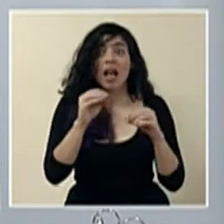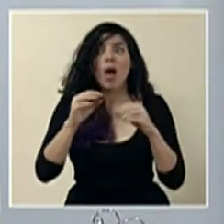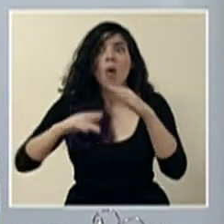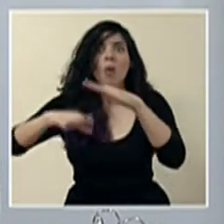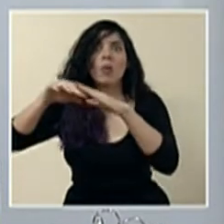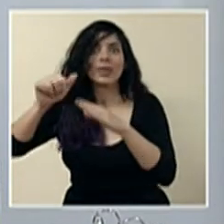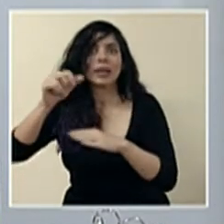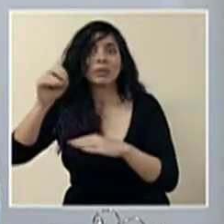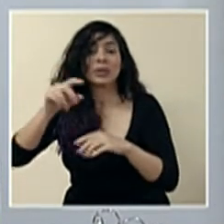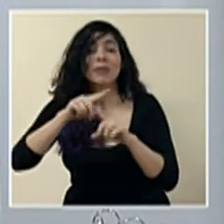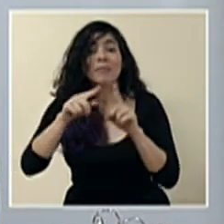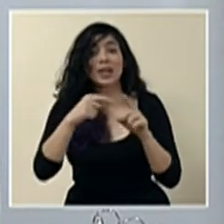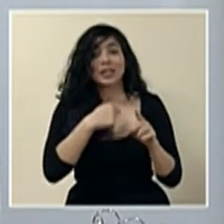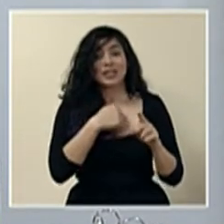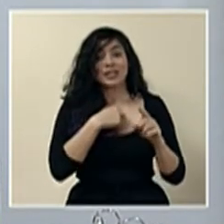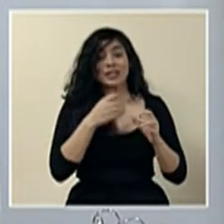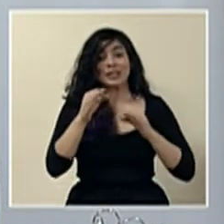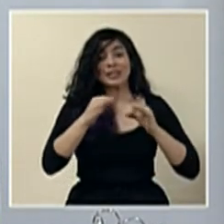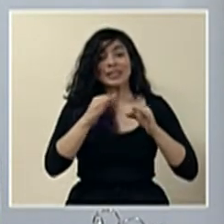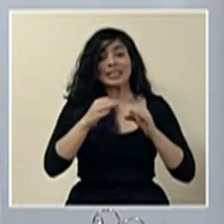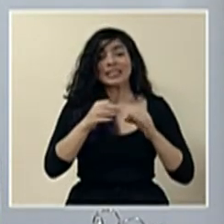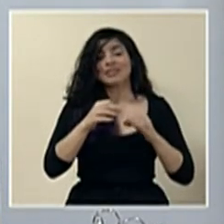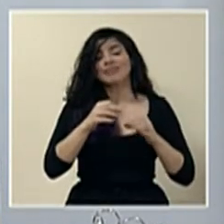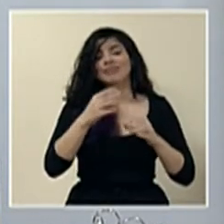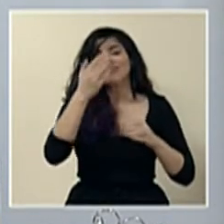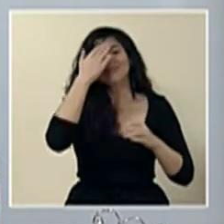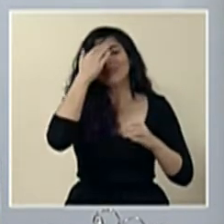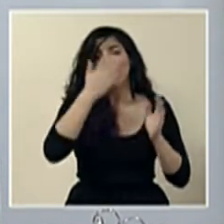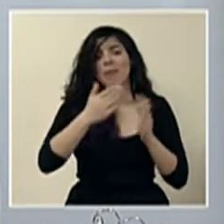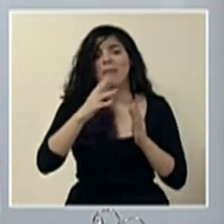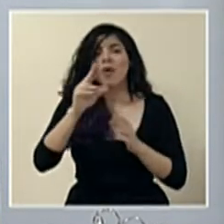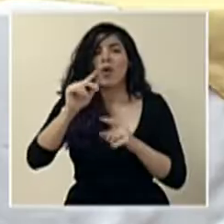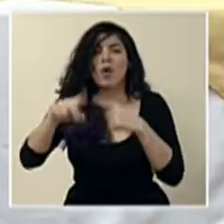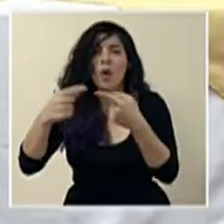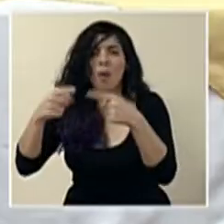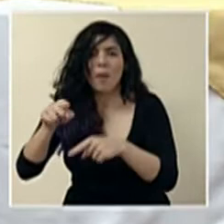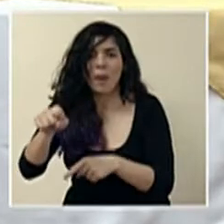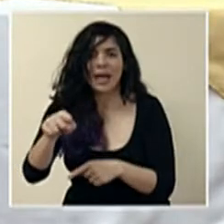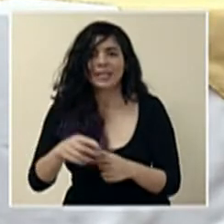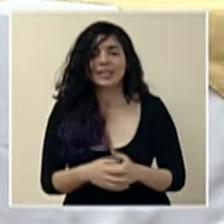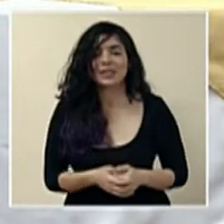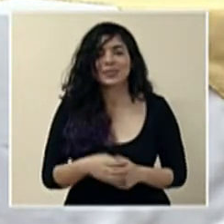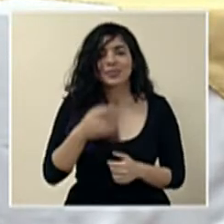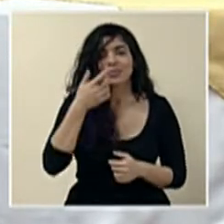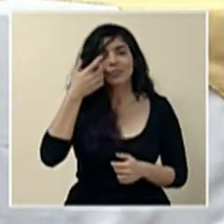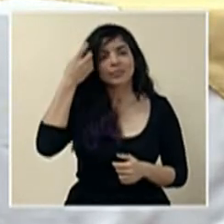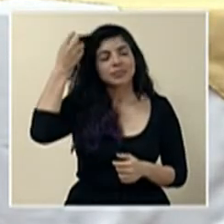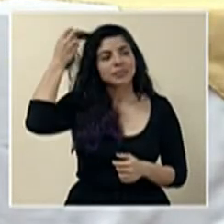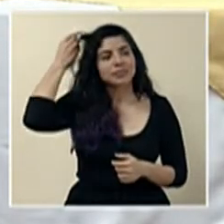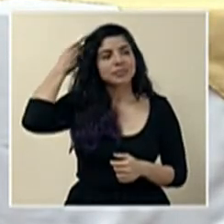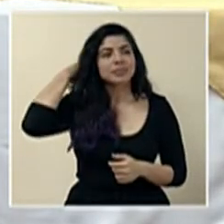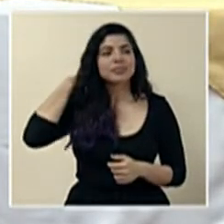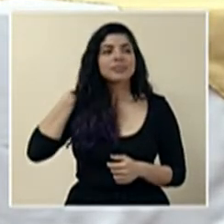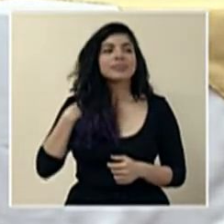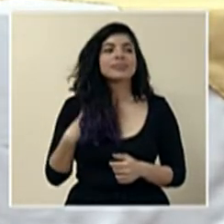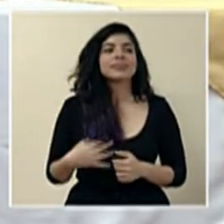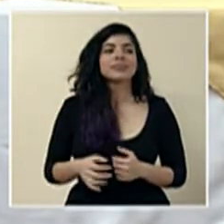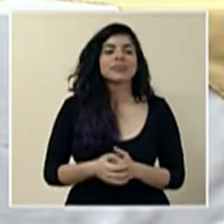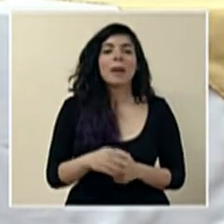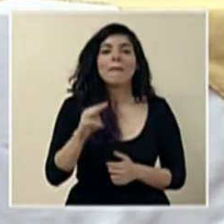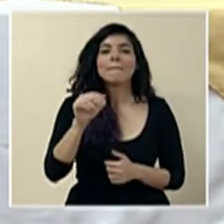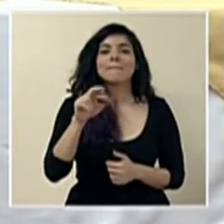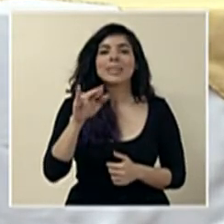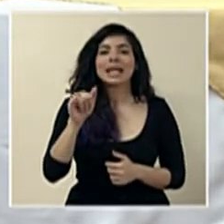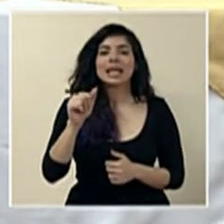acabo de hacer demuestra que no vamos a llegar ahí. Muchas gracias. Continuamos con María Siu de Diario Extra.